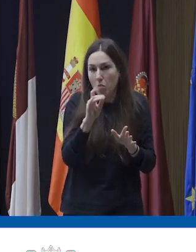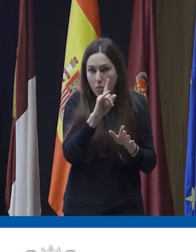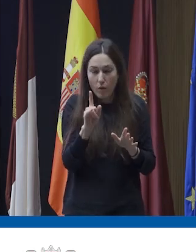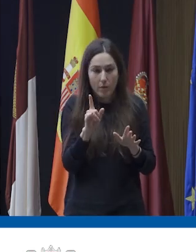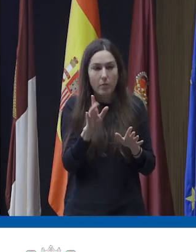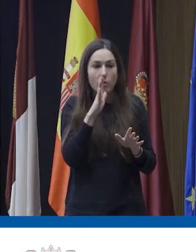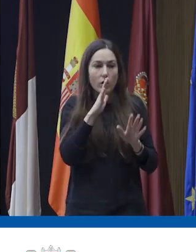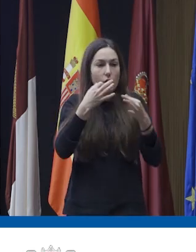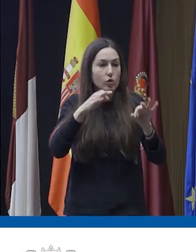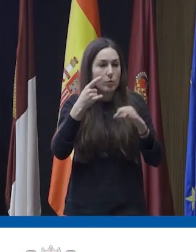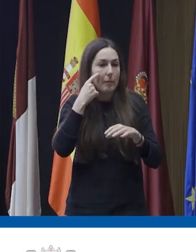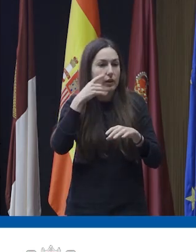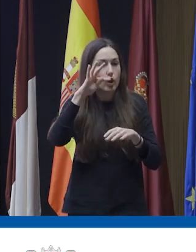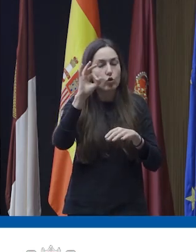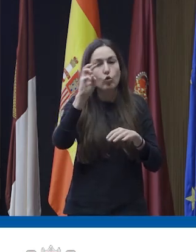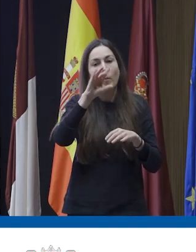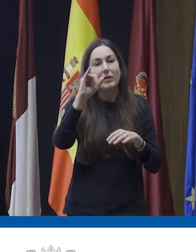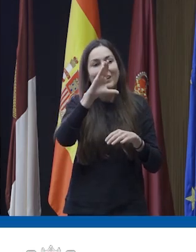y sin complicaciones, no influye.